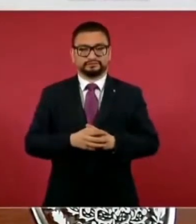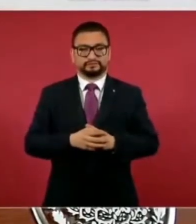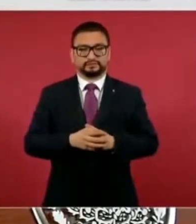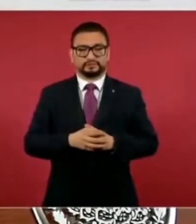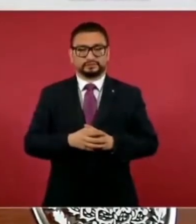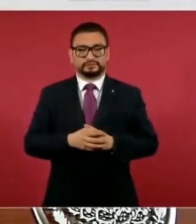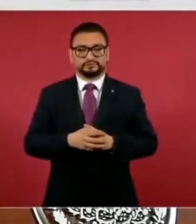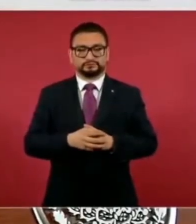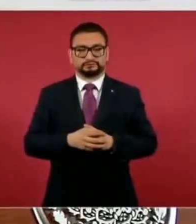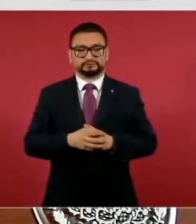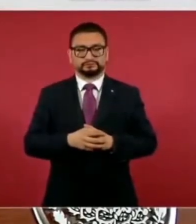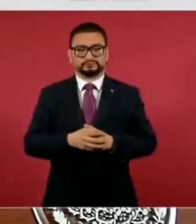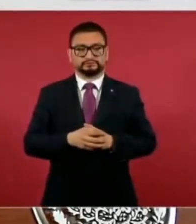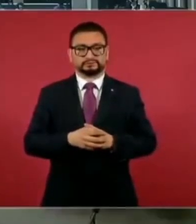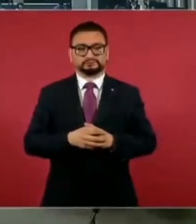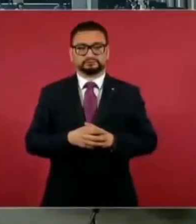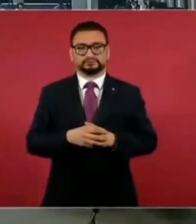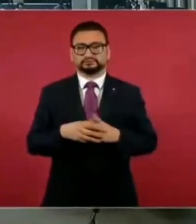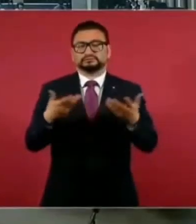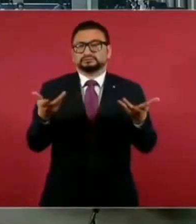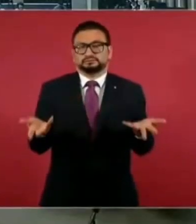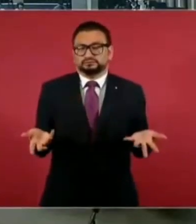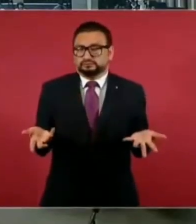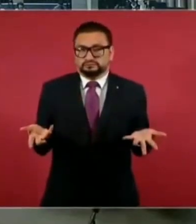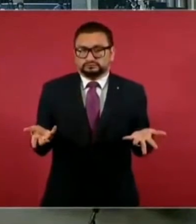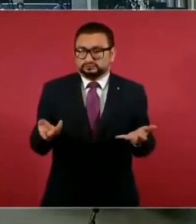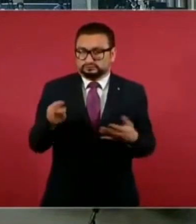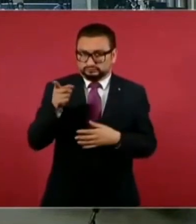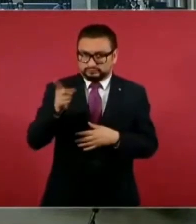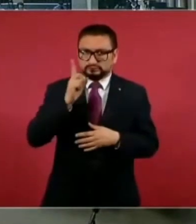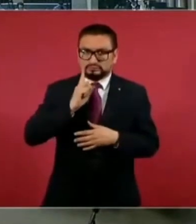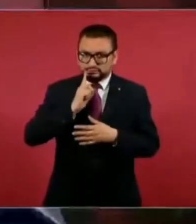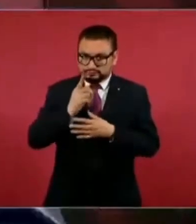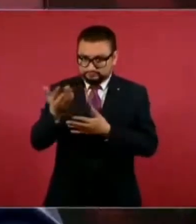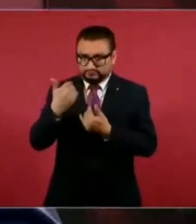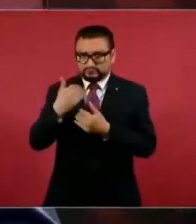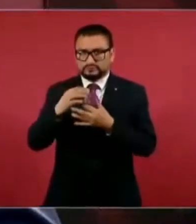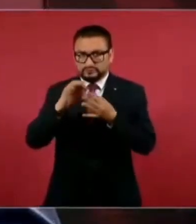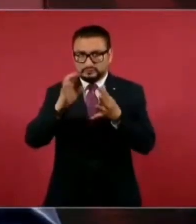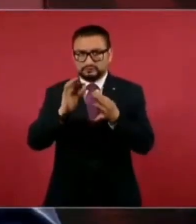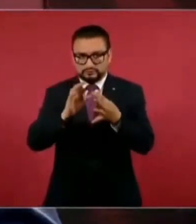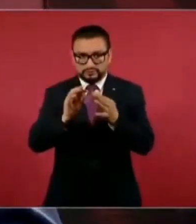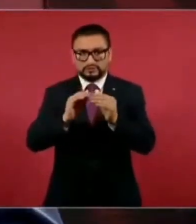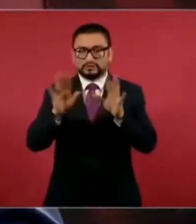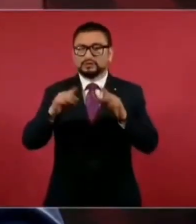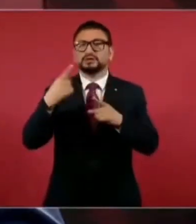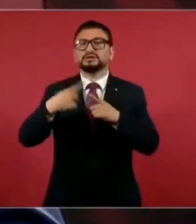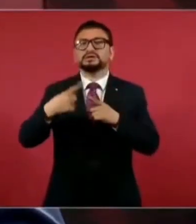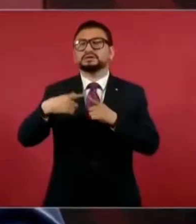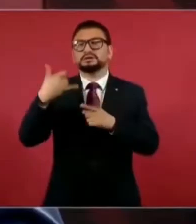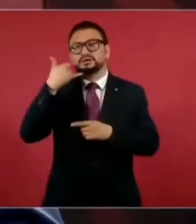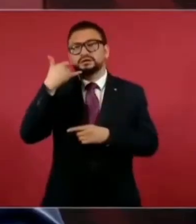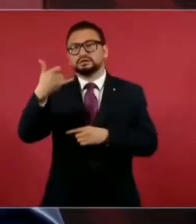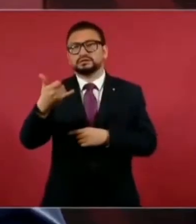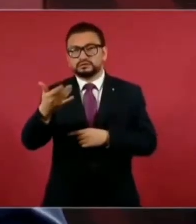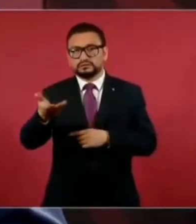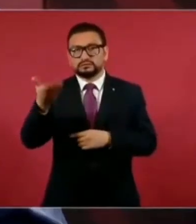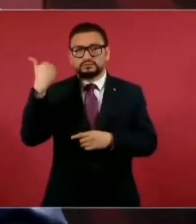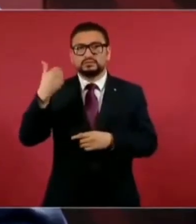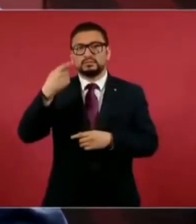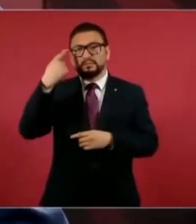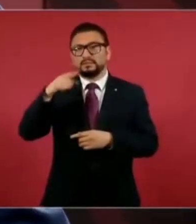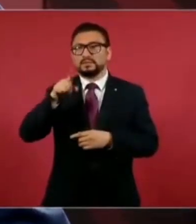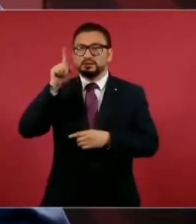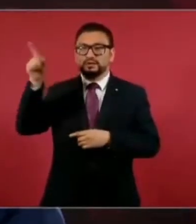Entonces, que nos diga quién la llamó para que